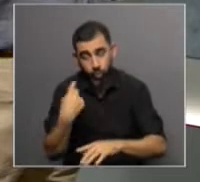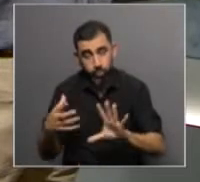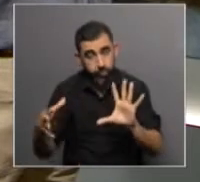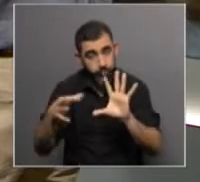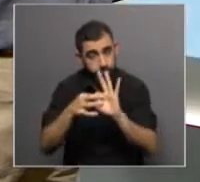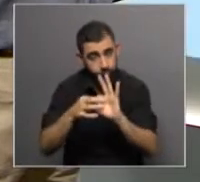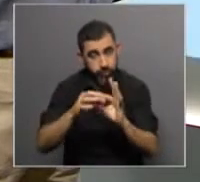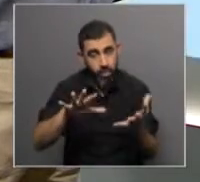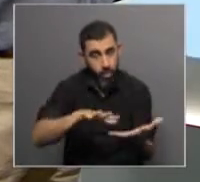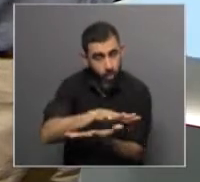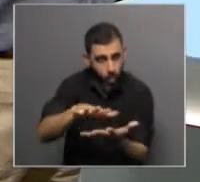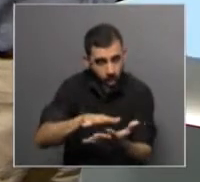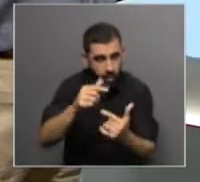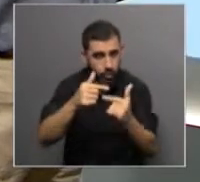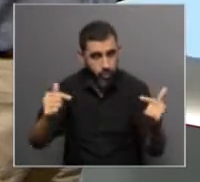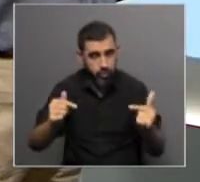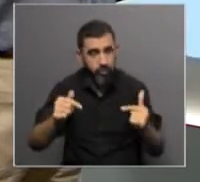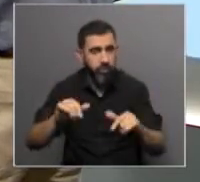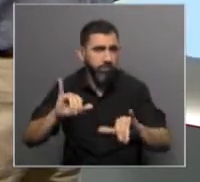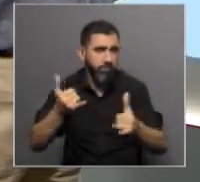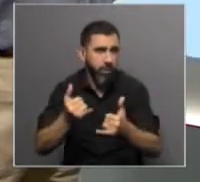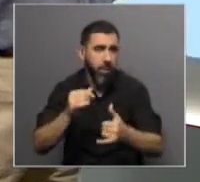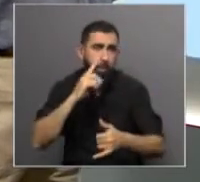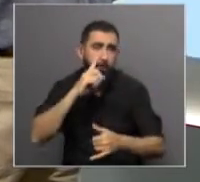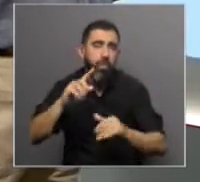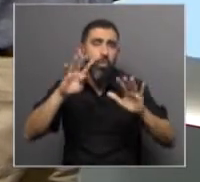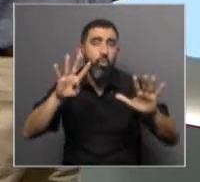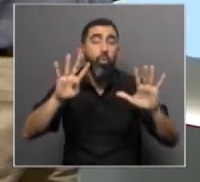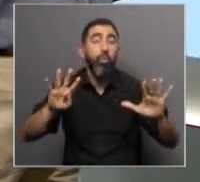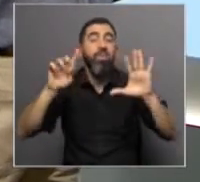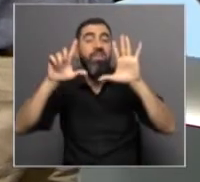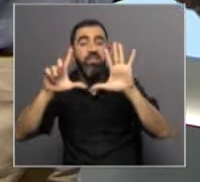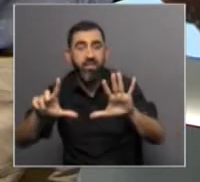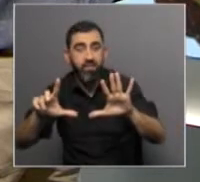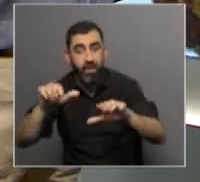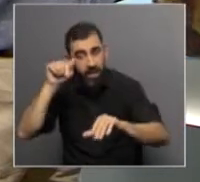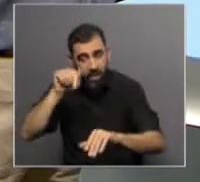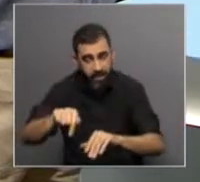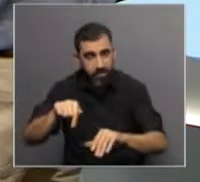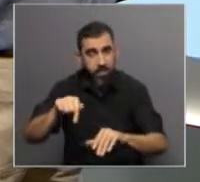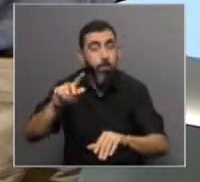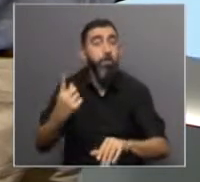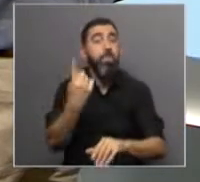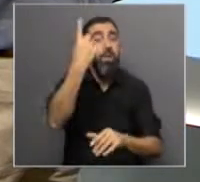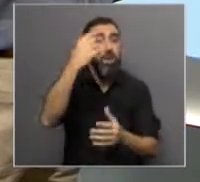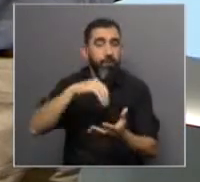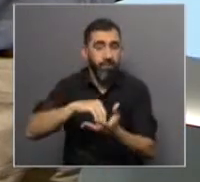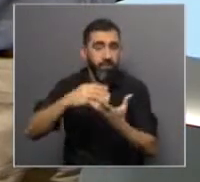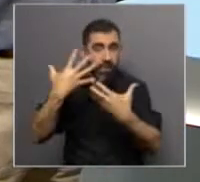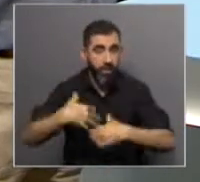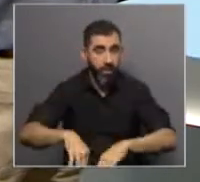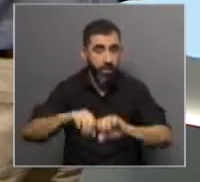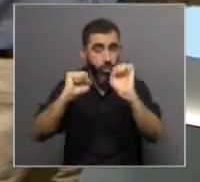sitio y con el yacimiento y con sus restos se remonta a 1997, ¿no? Cuando se colectó por primera vez por parte